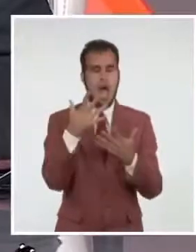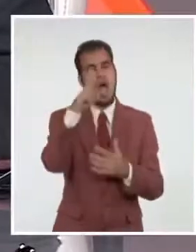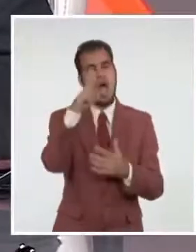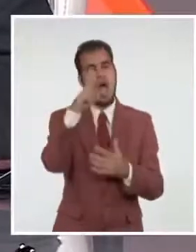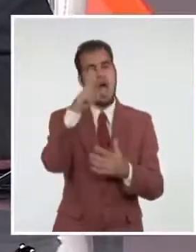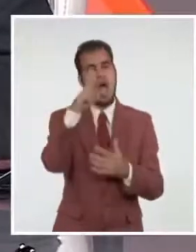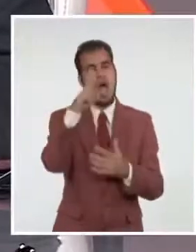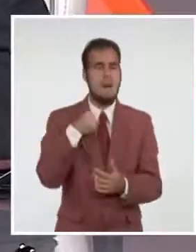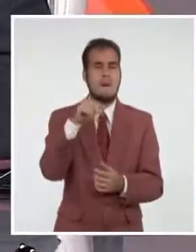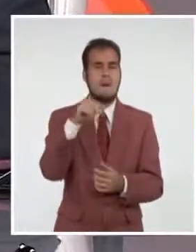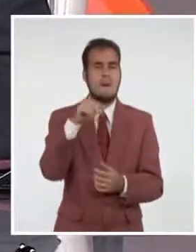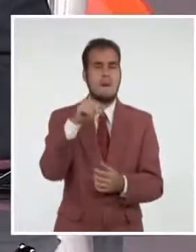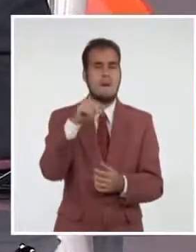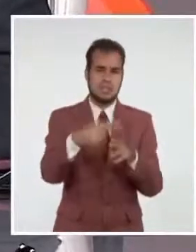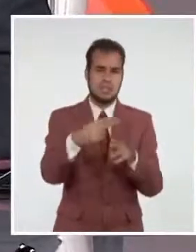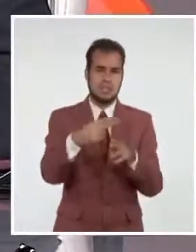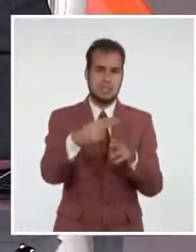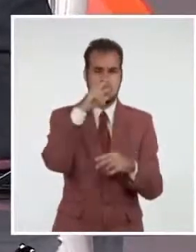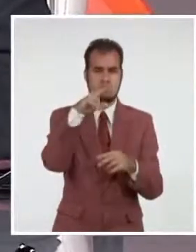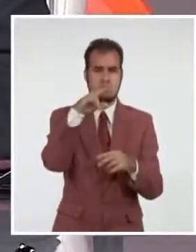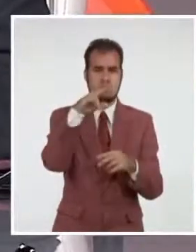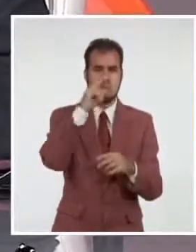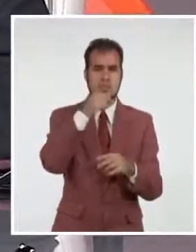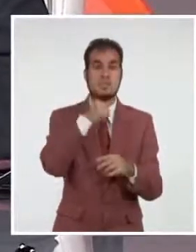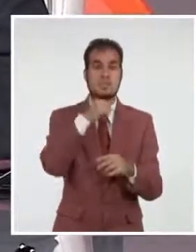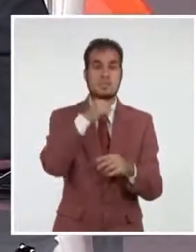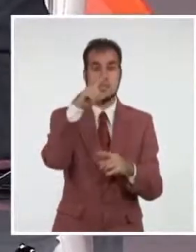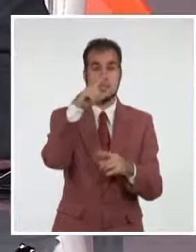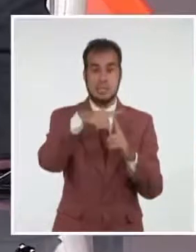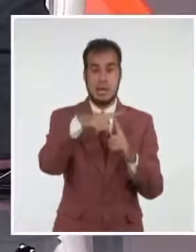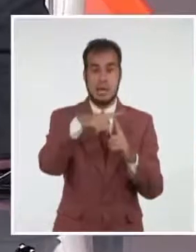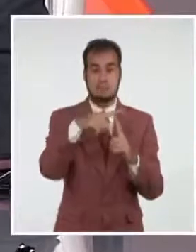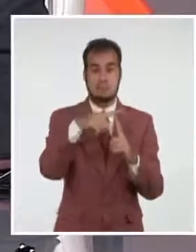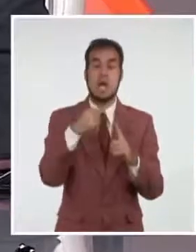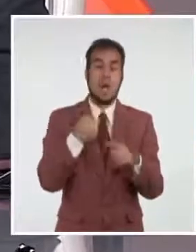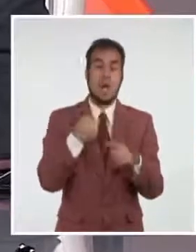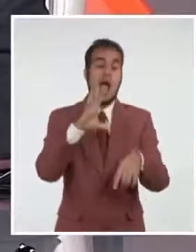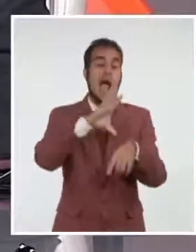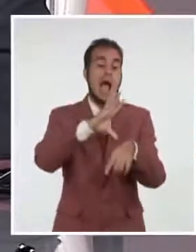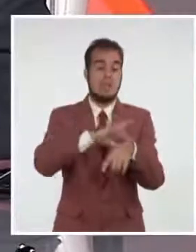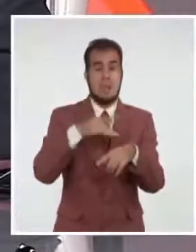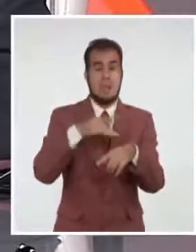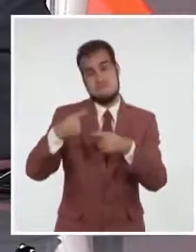la fortaleza de nuestro sistema de salud. Mi esposo y yo con la COVID estamos en casa, la doctora